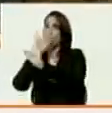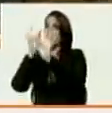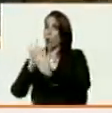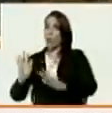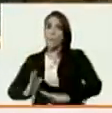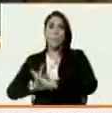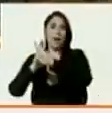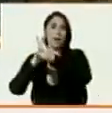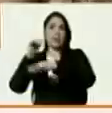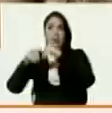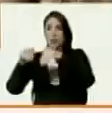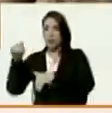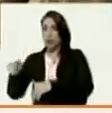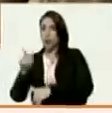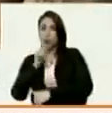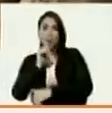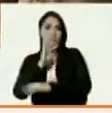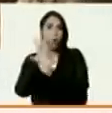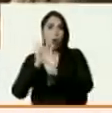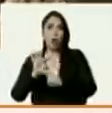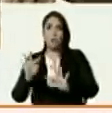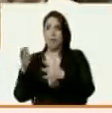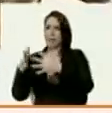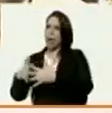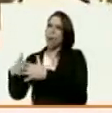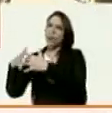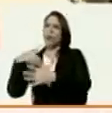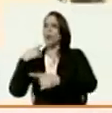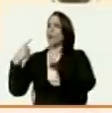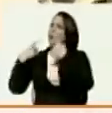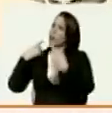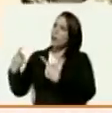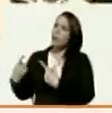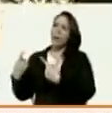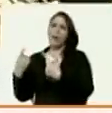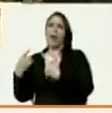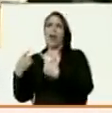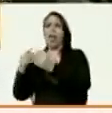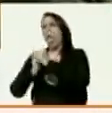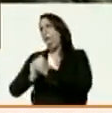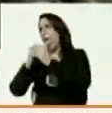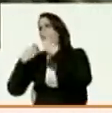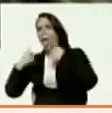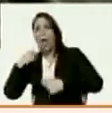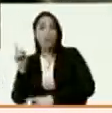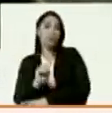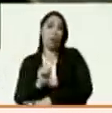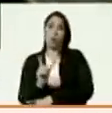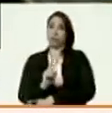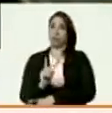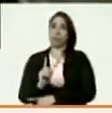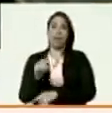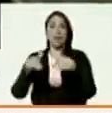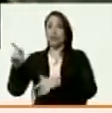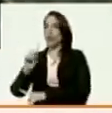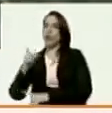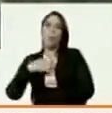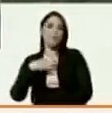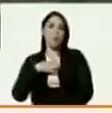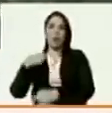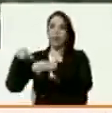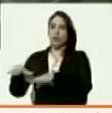forma, ni que Estados Unidos diga, se tire en el suelo. No, no, no hay manera que esas elecciones se suspendan.